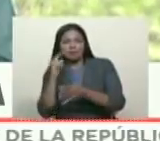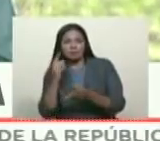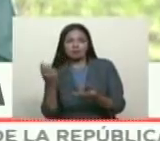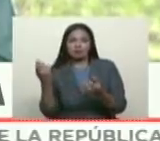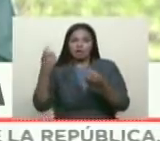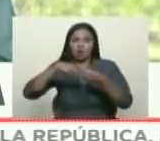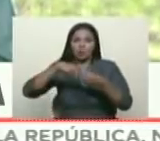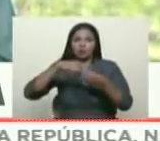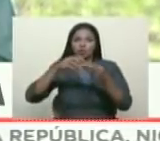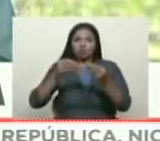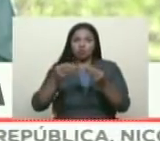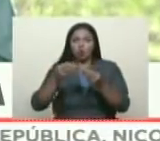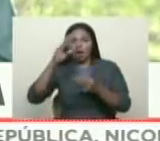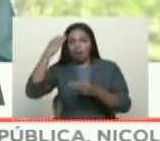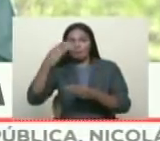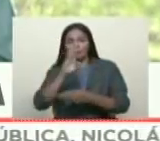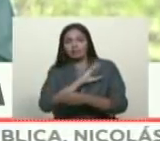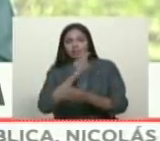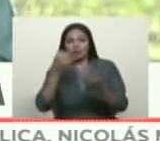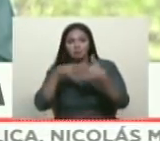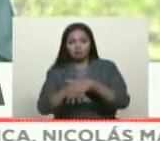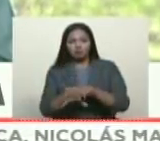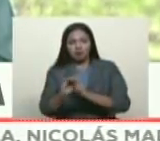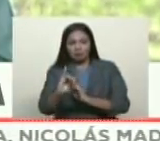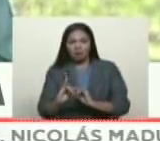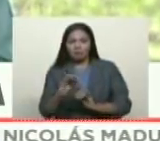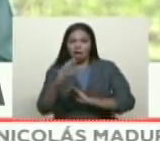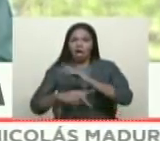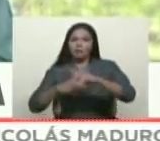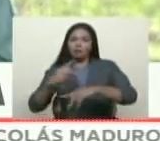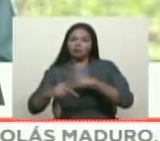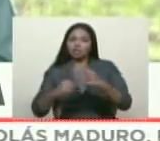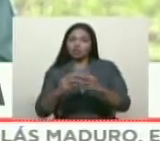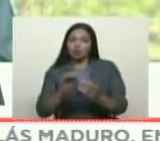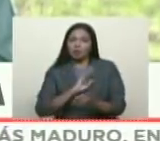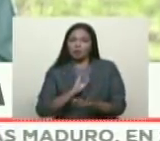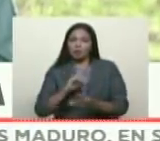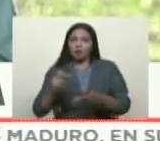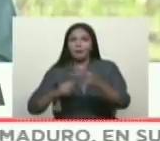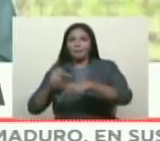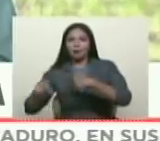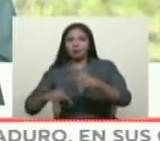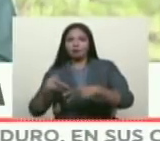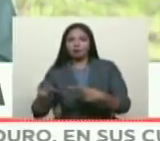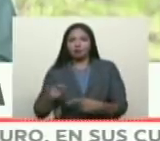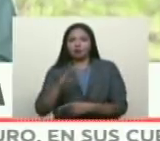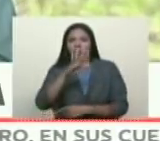incorporación de la Milicia Nacional Bolivariana al proceso de producción.